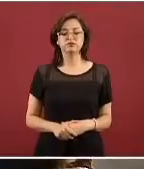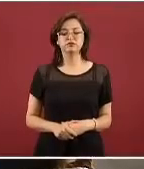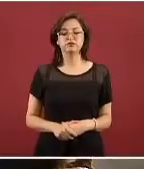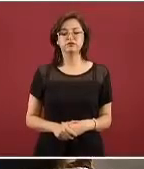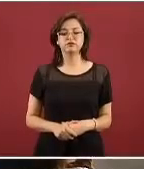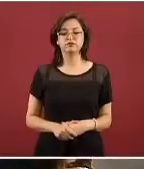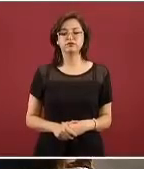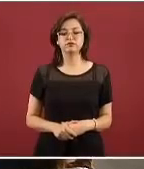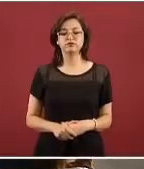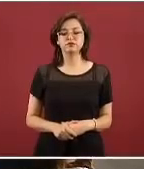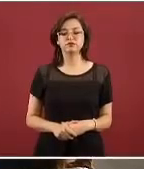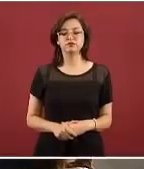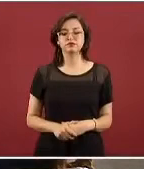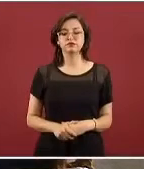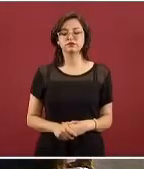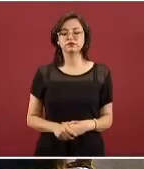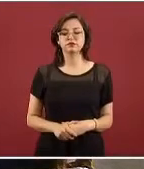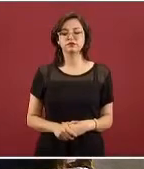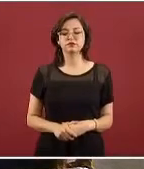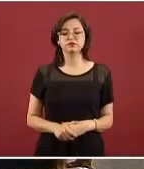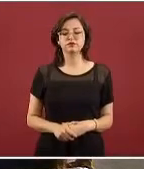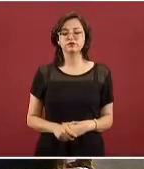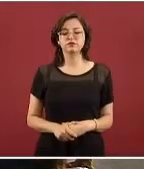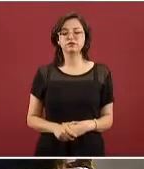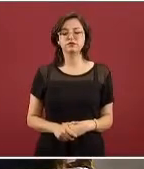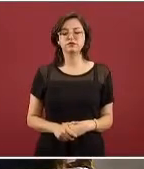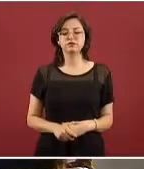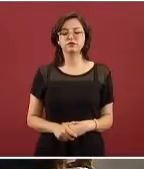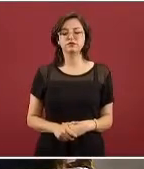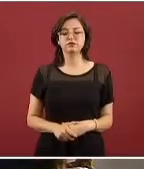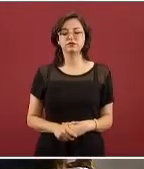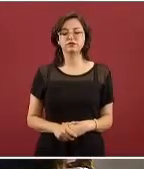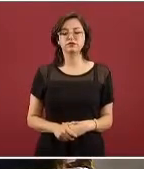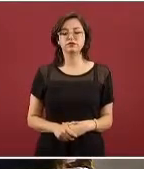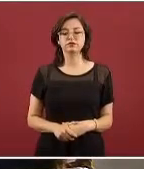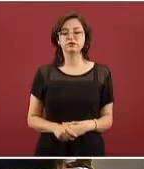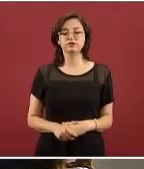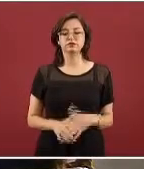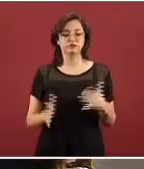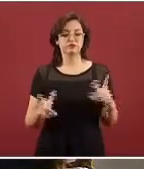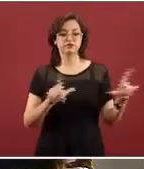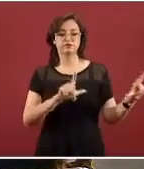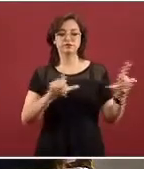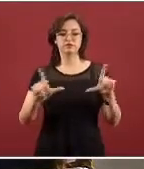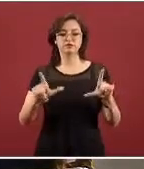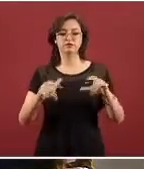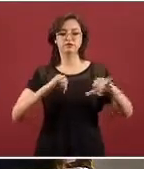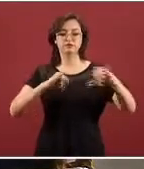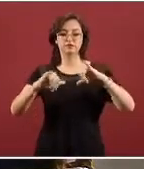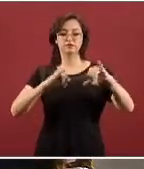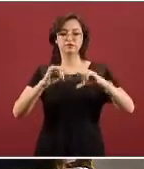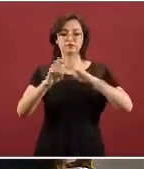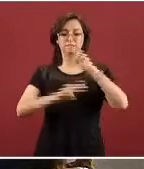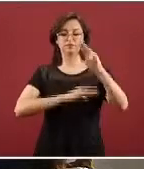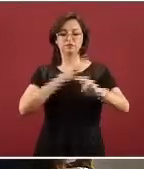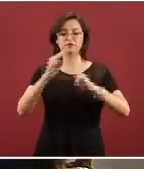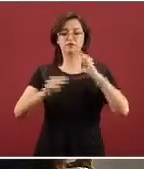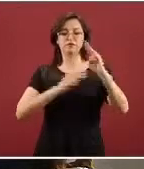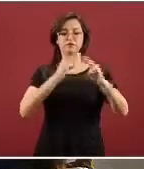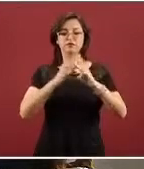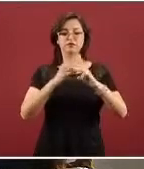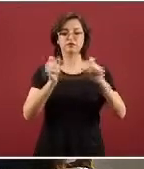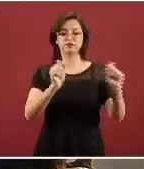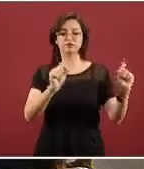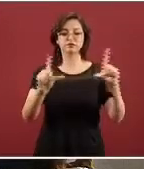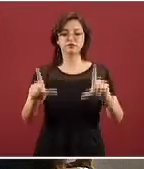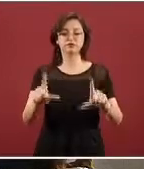Lo pondrán ahora. Y seguimos destacando, gracias, este es el mapa mundial, si vemos la siguiente,